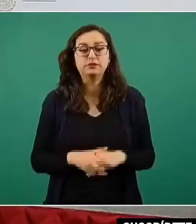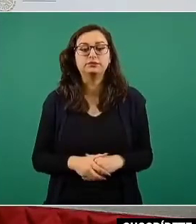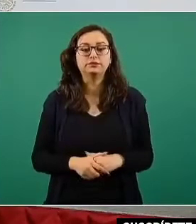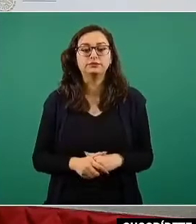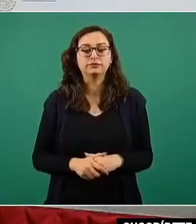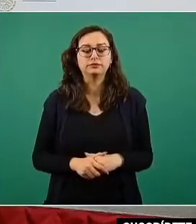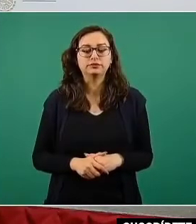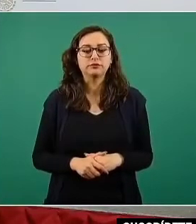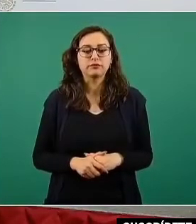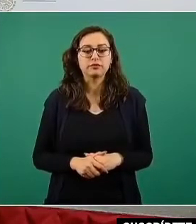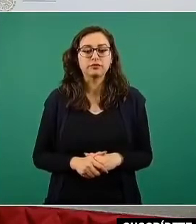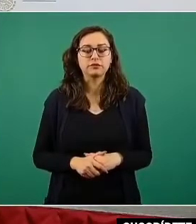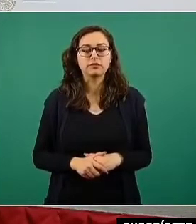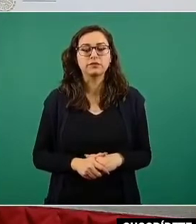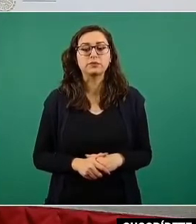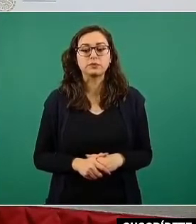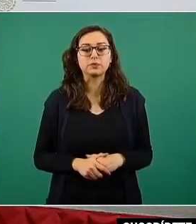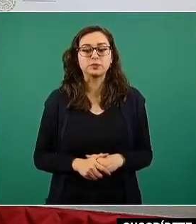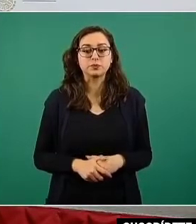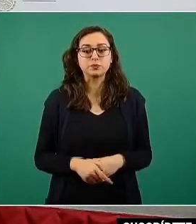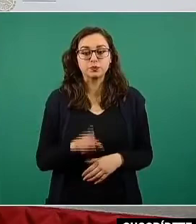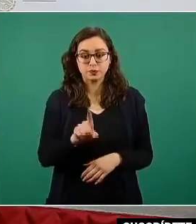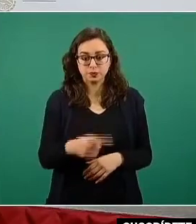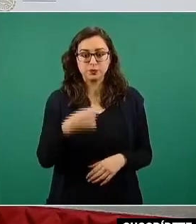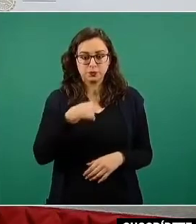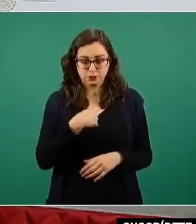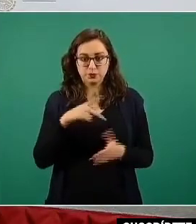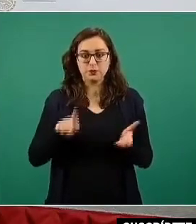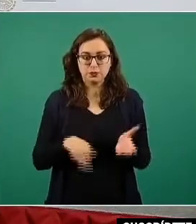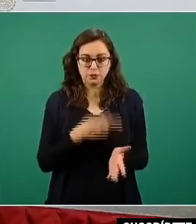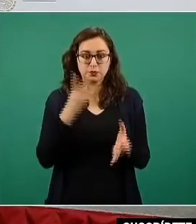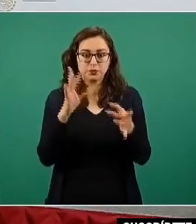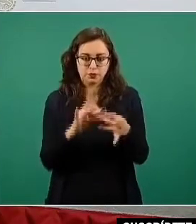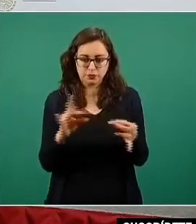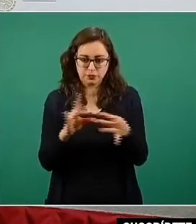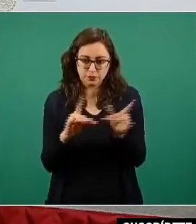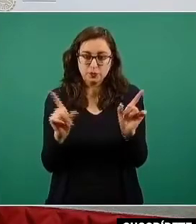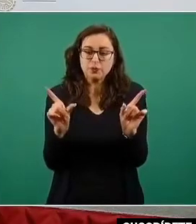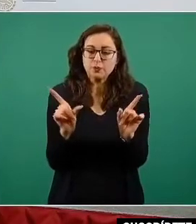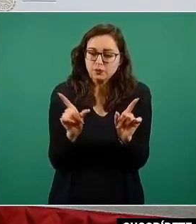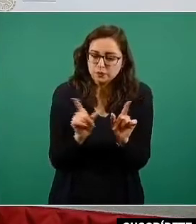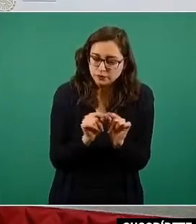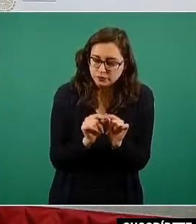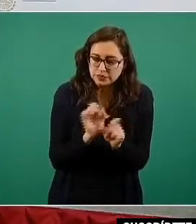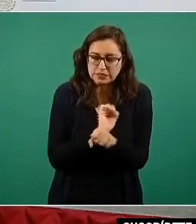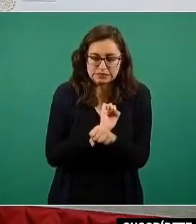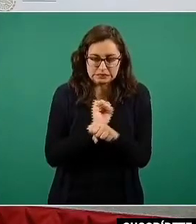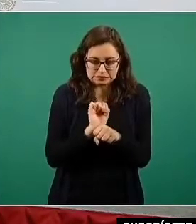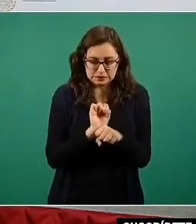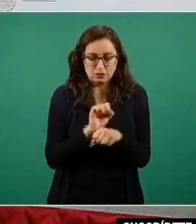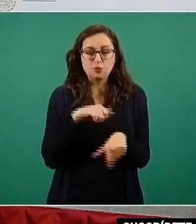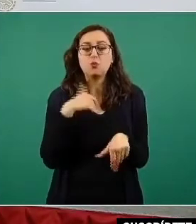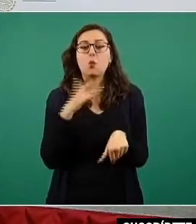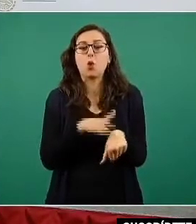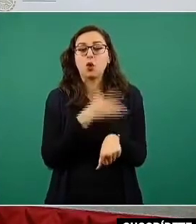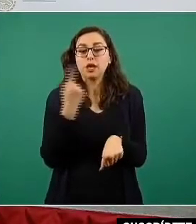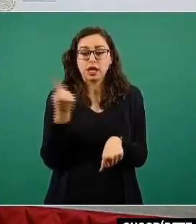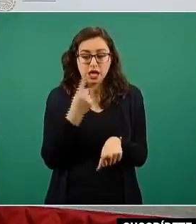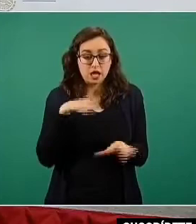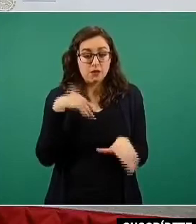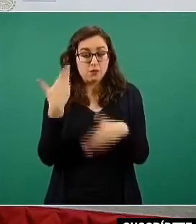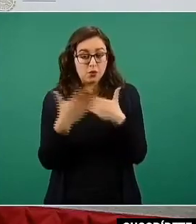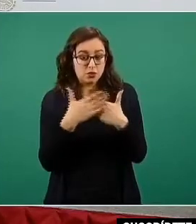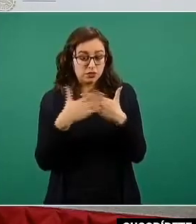Comento pero brevemente sobre lo que me pregunta, pero vamos a invitar a nuestro director general del